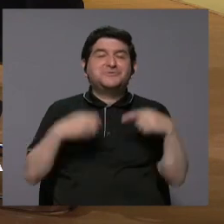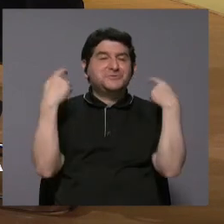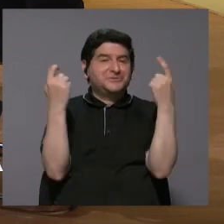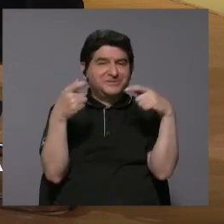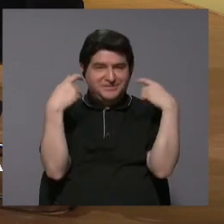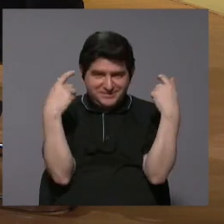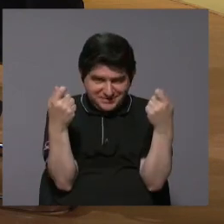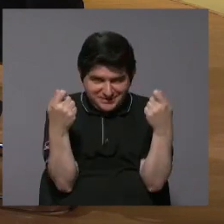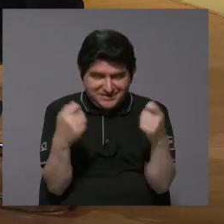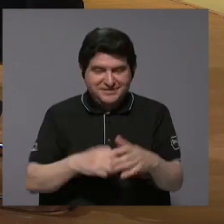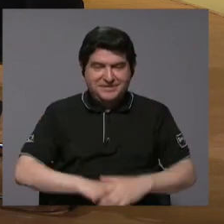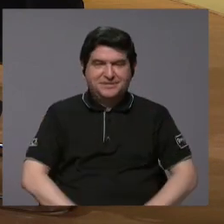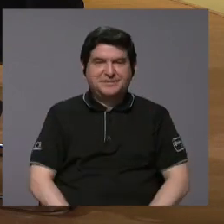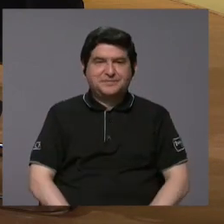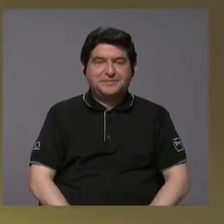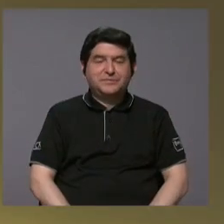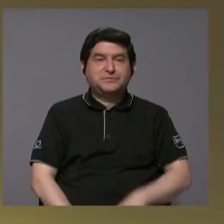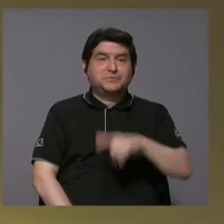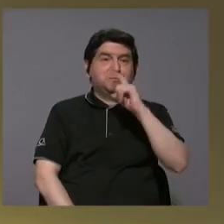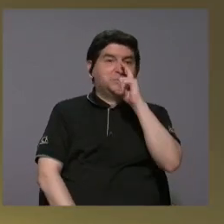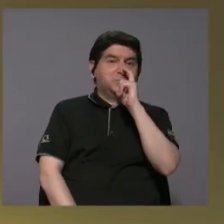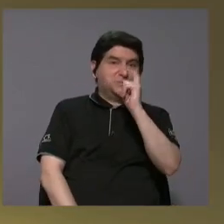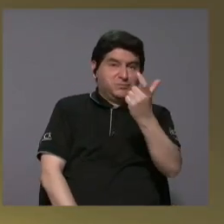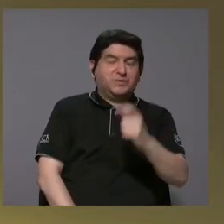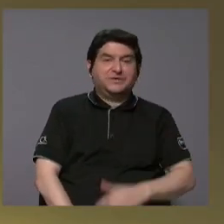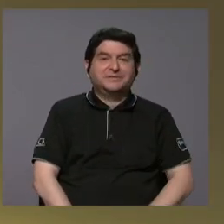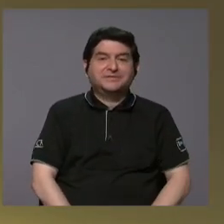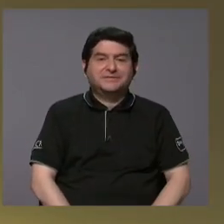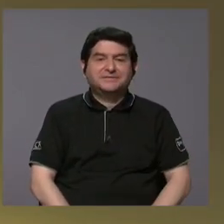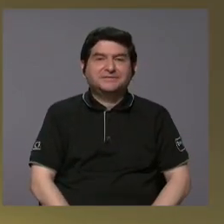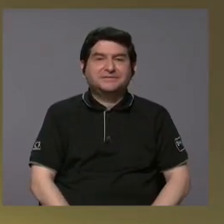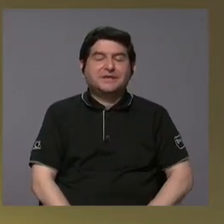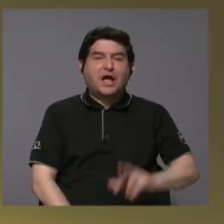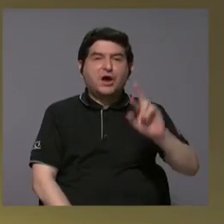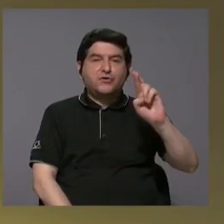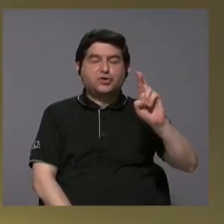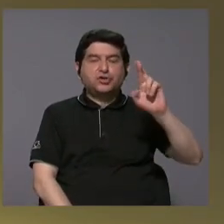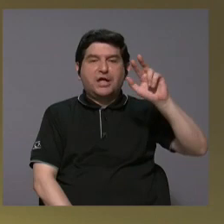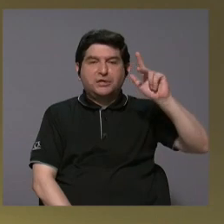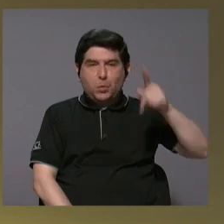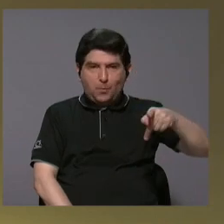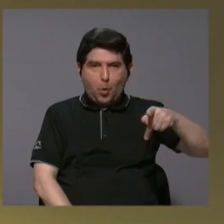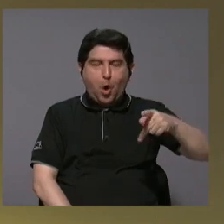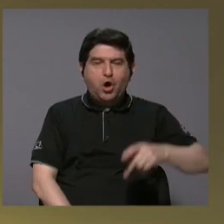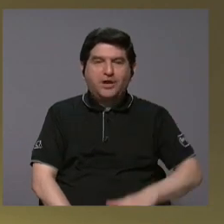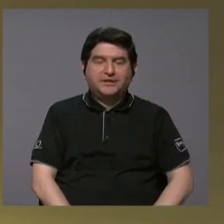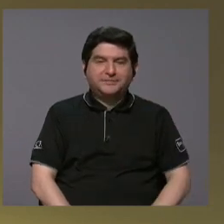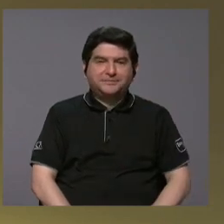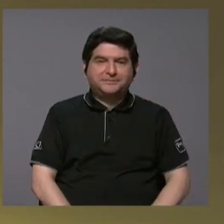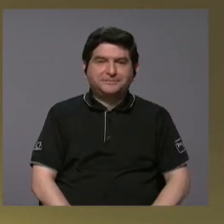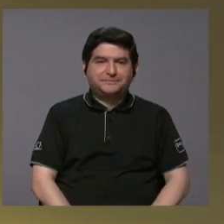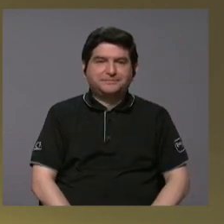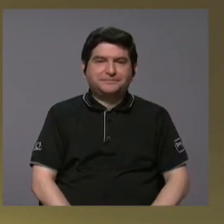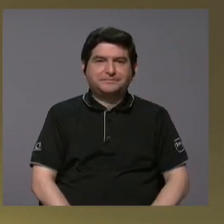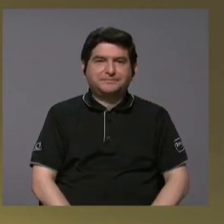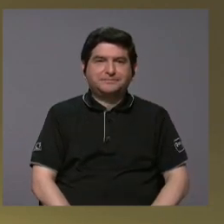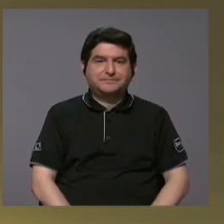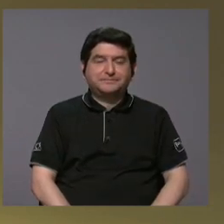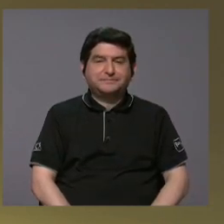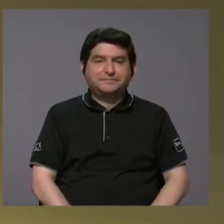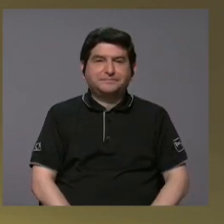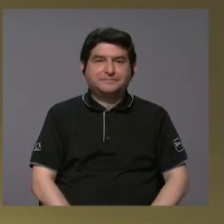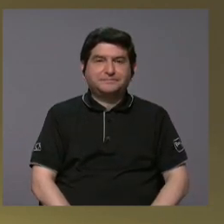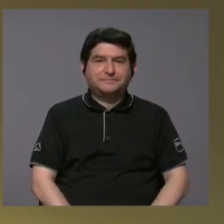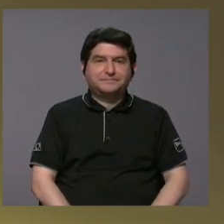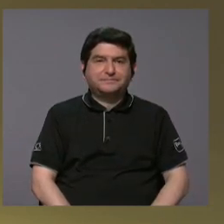celebrando que afortunadamente don Rosendo Pujol, quien ya